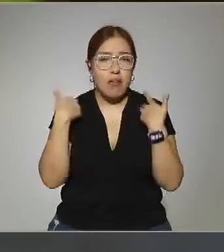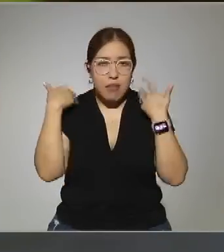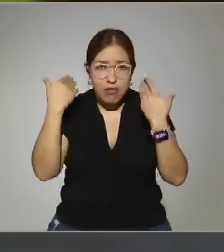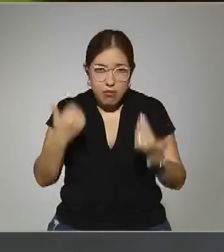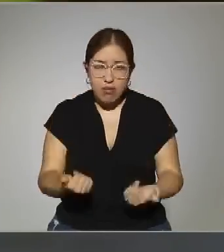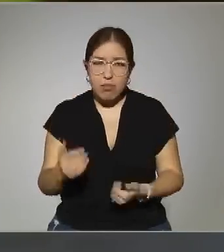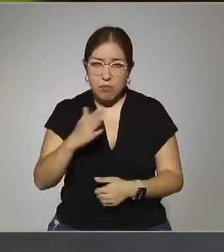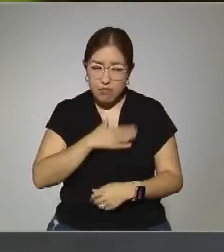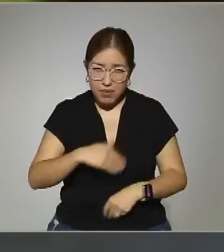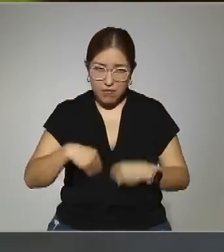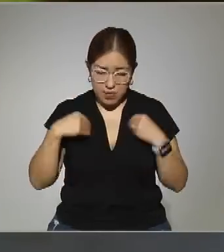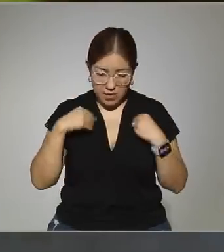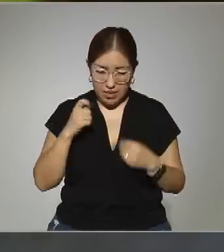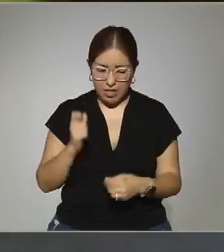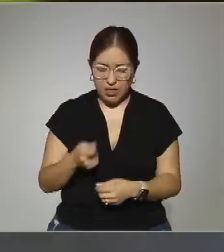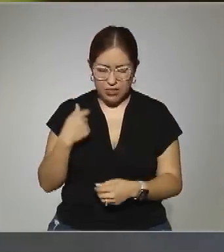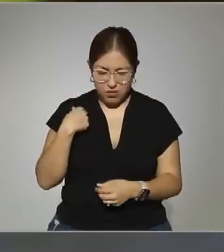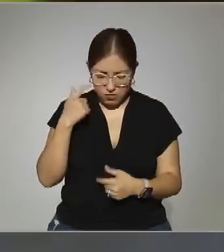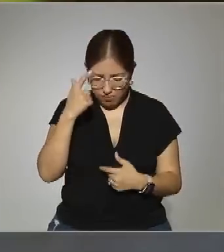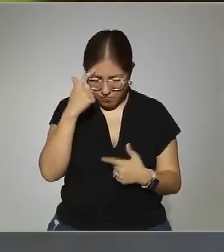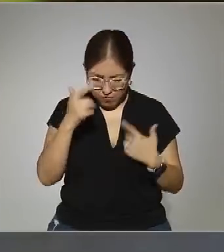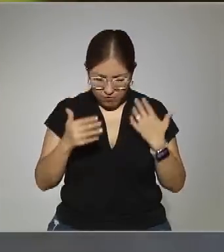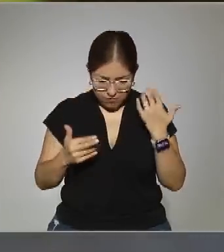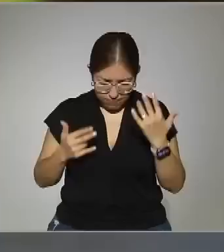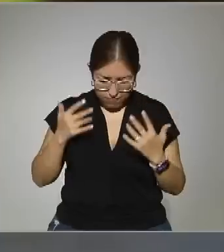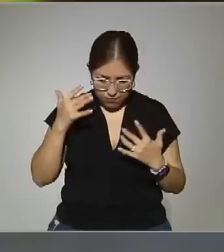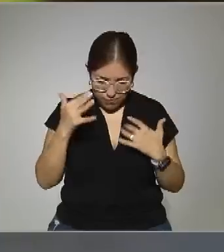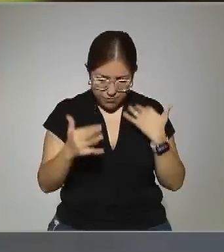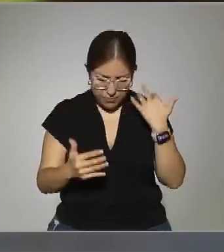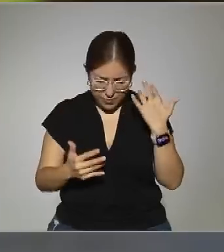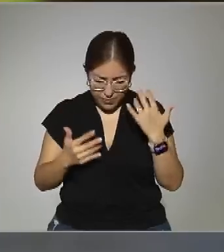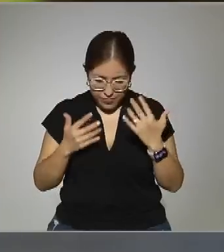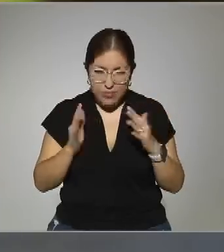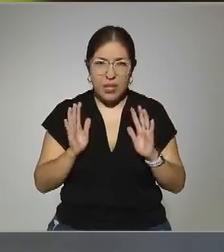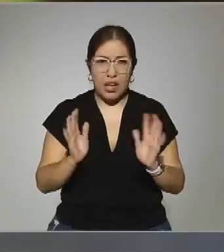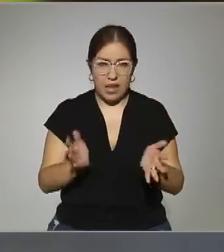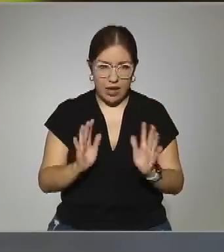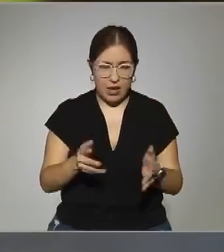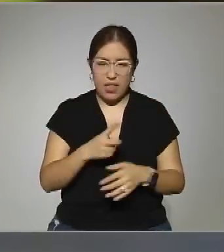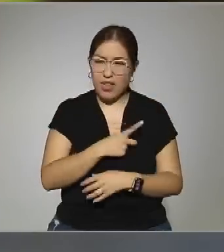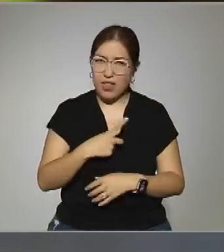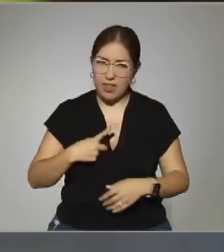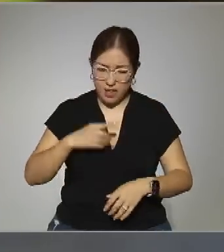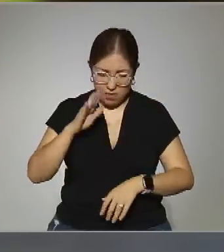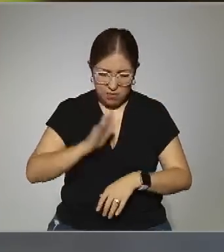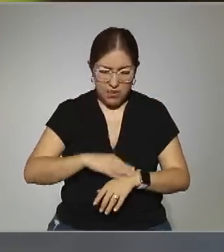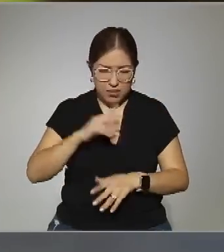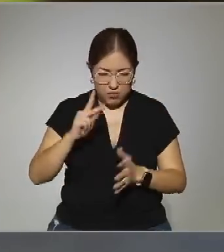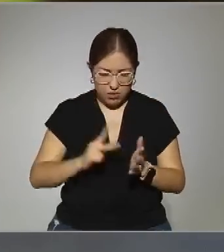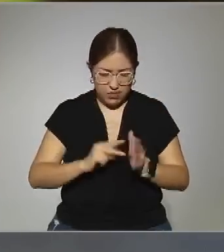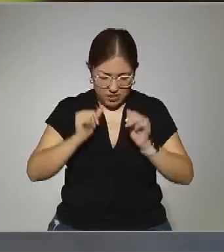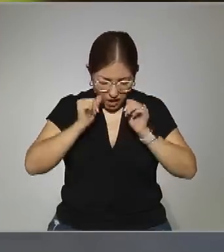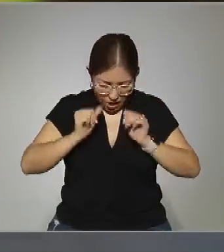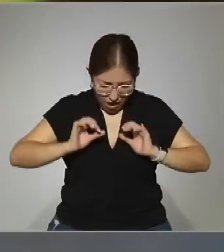ahí empiezo yo a agarrar un poco de conciencia y a decir, no, yo ya tengo que empezar a trabajar mis emociones. Y hasta ahorita, a mis